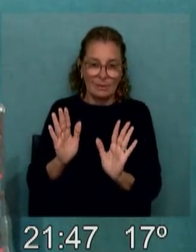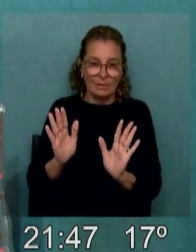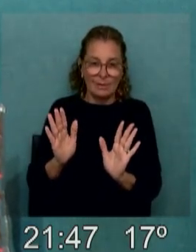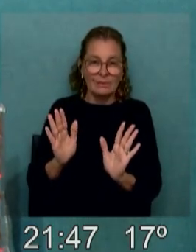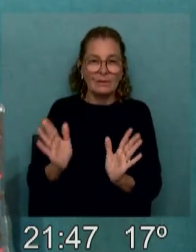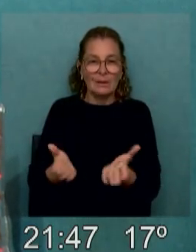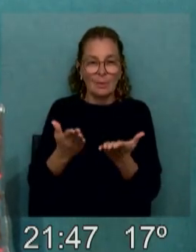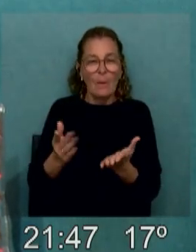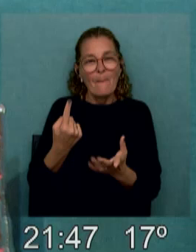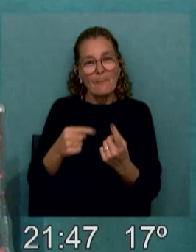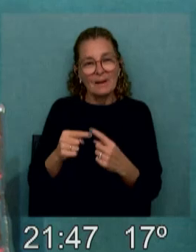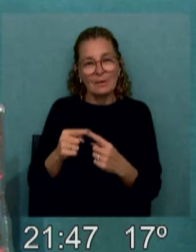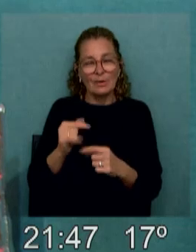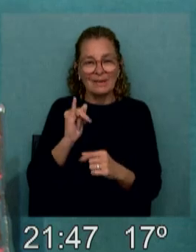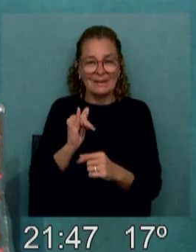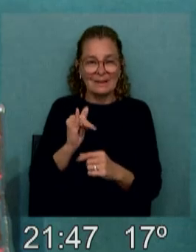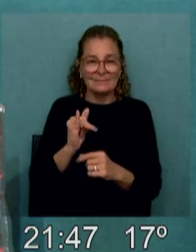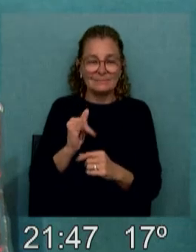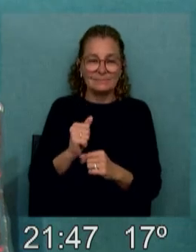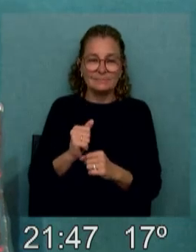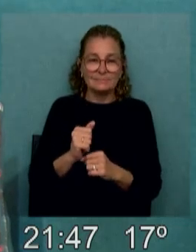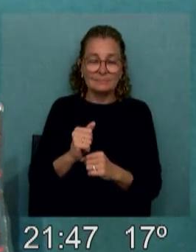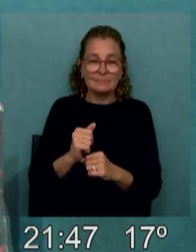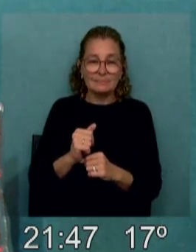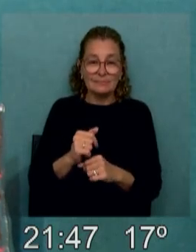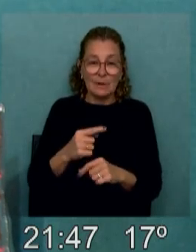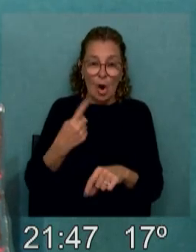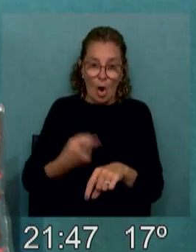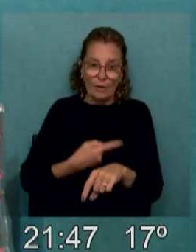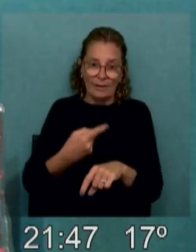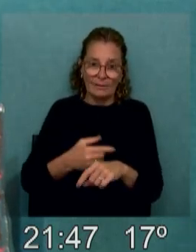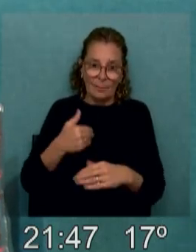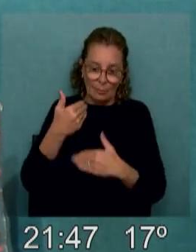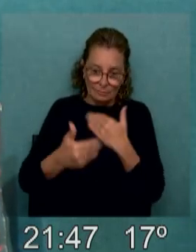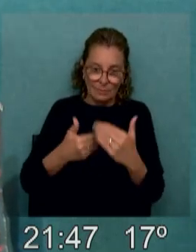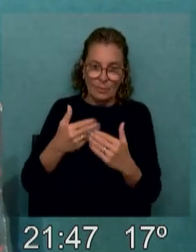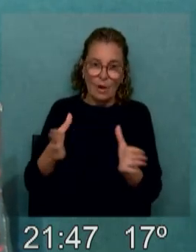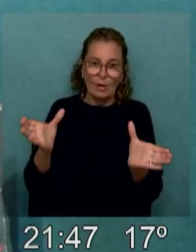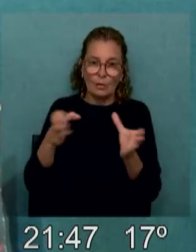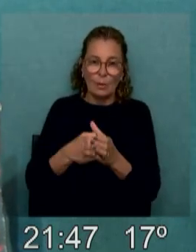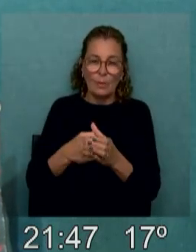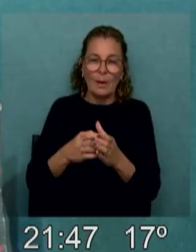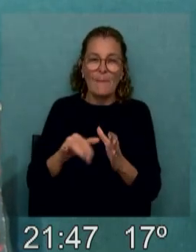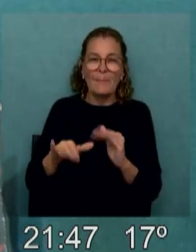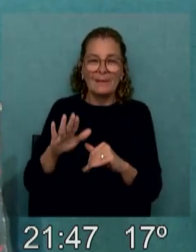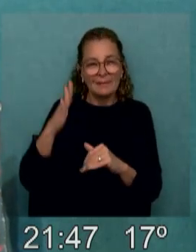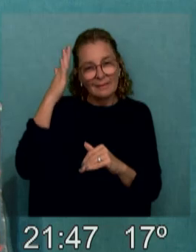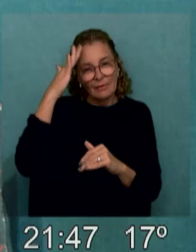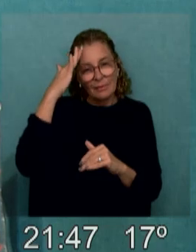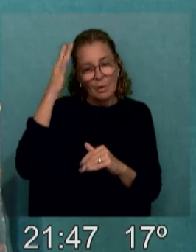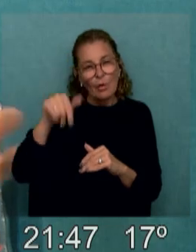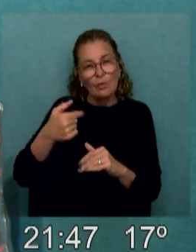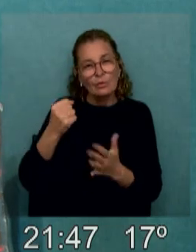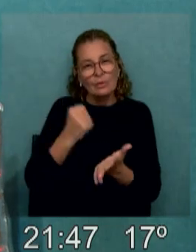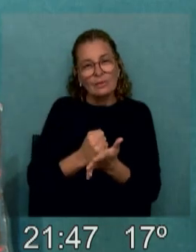nada. Pero, son horas que le hemos puesto a la banda y que capaz que sabemos que otro